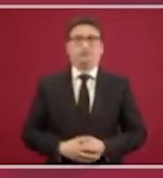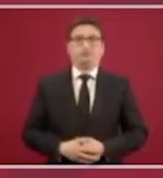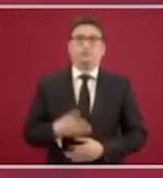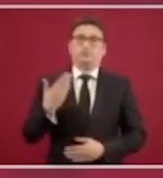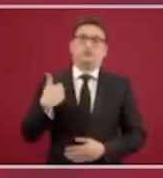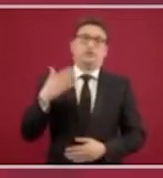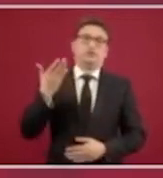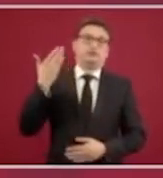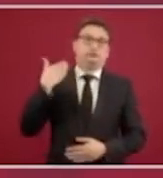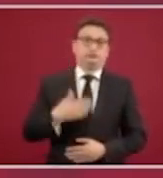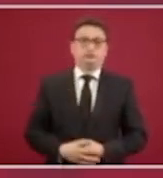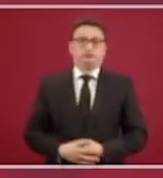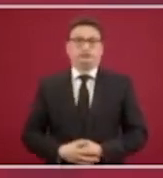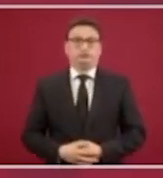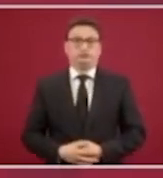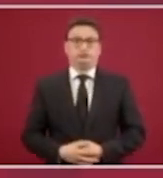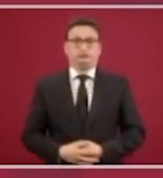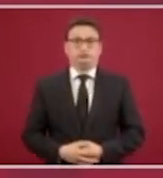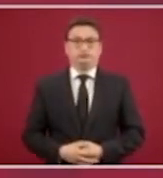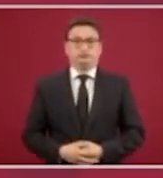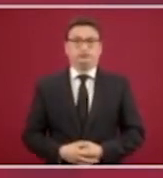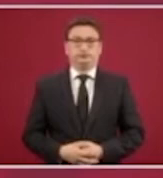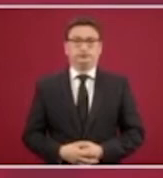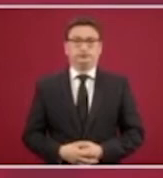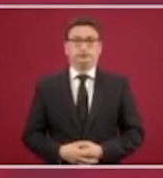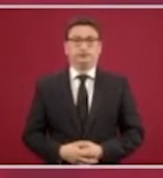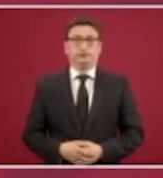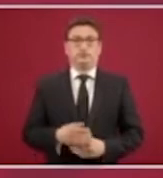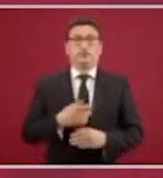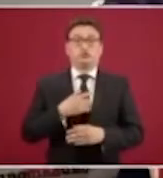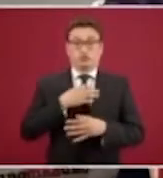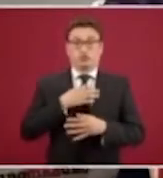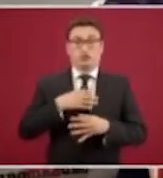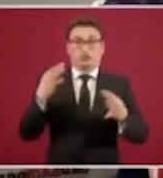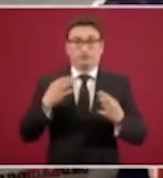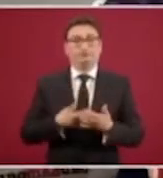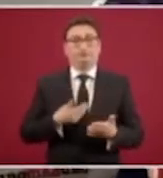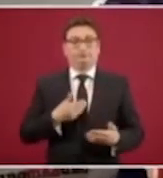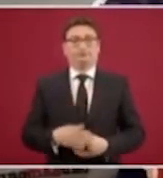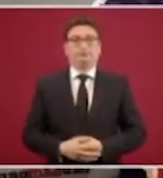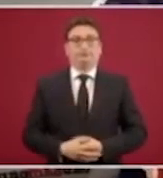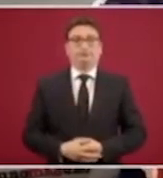desde antes de que yo informara.